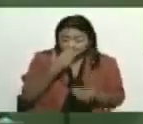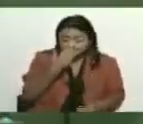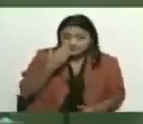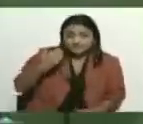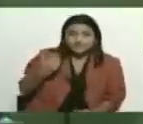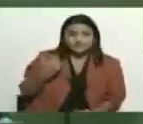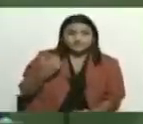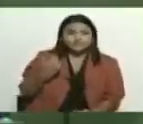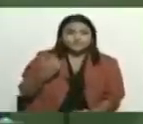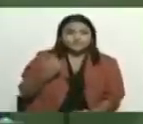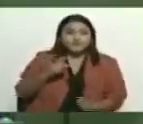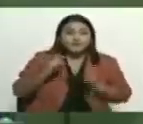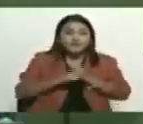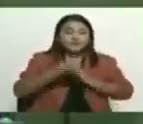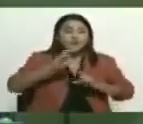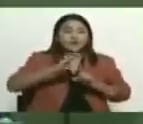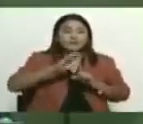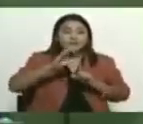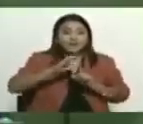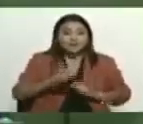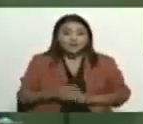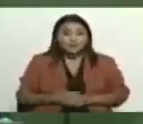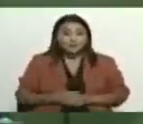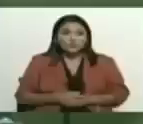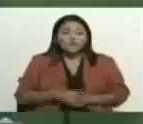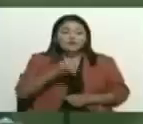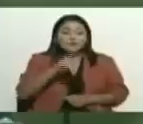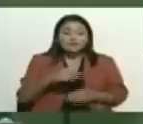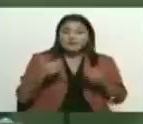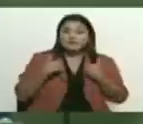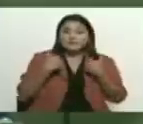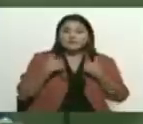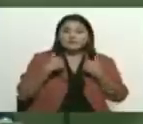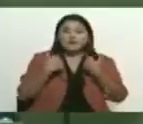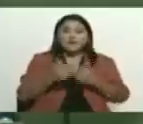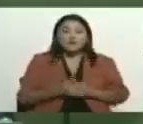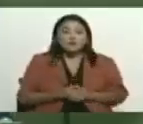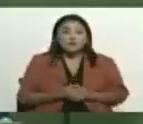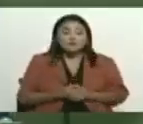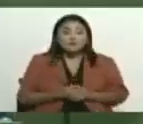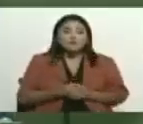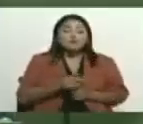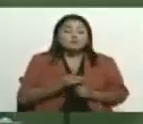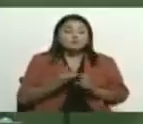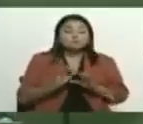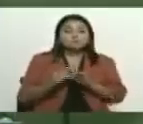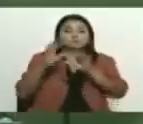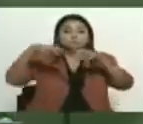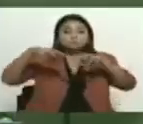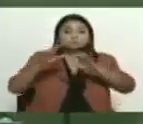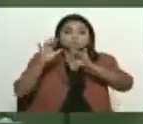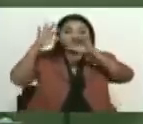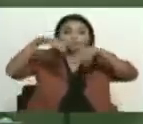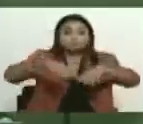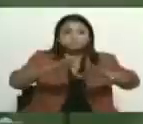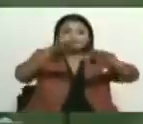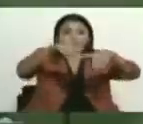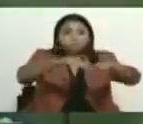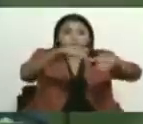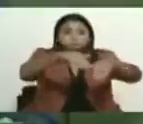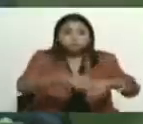los embates del cambio climático, que también ha afectado nuestro país, ha sufrido inundaciones y registrado en estos últimos